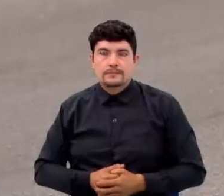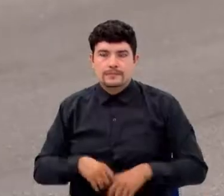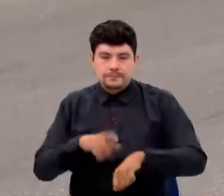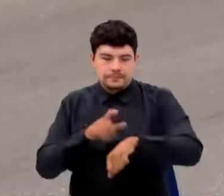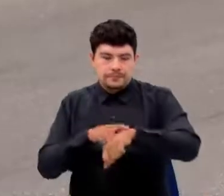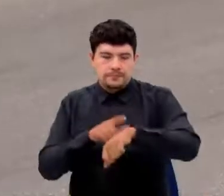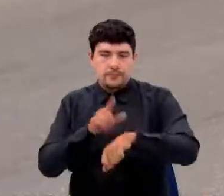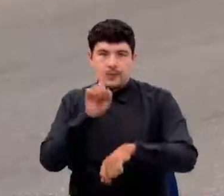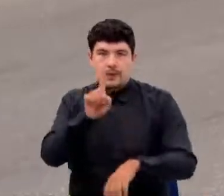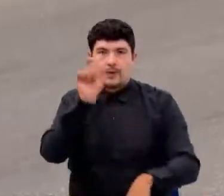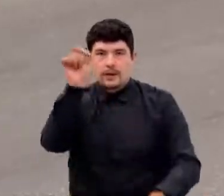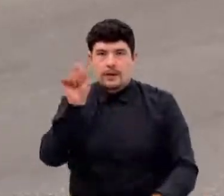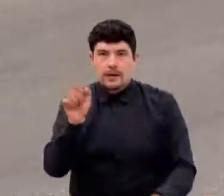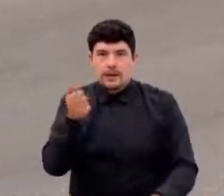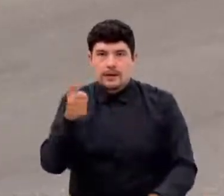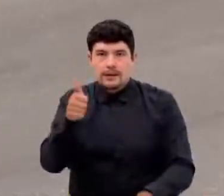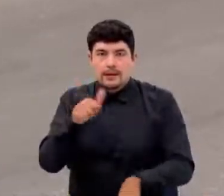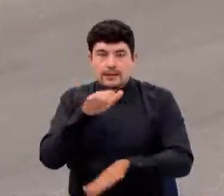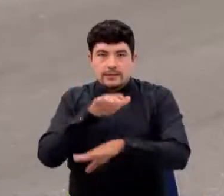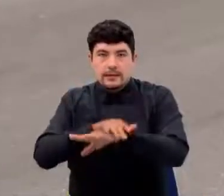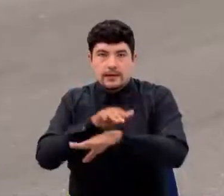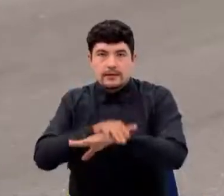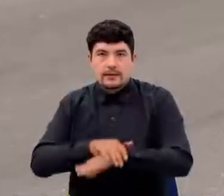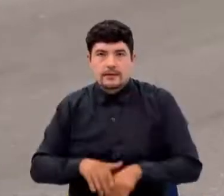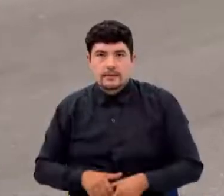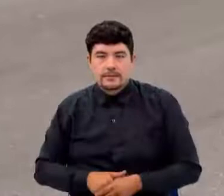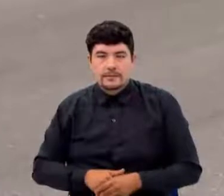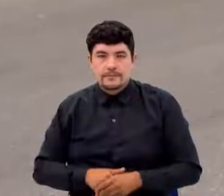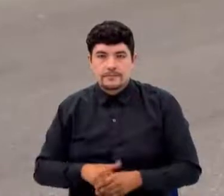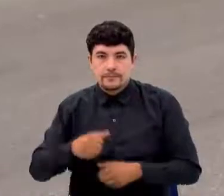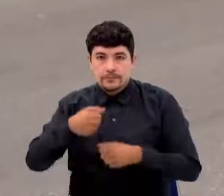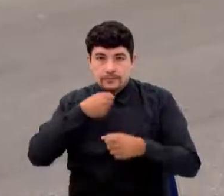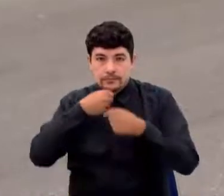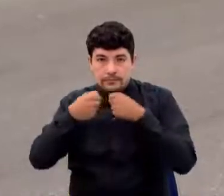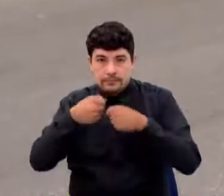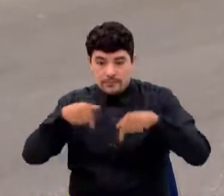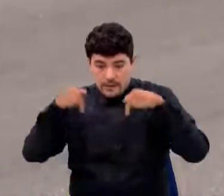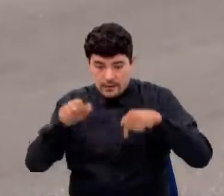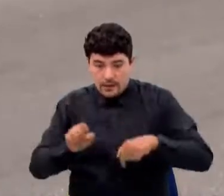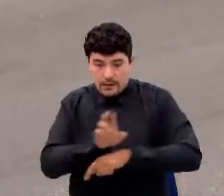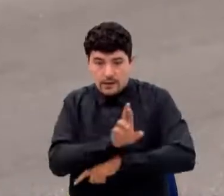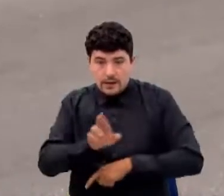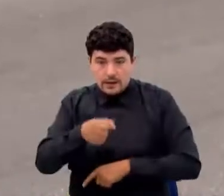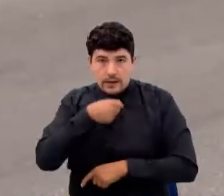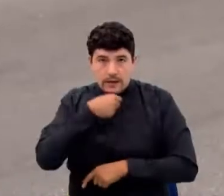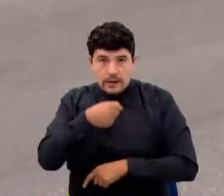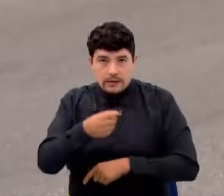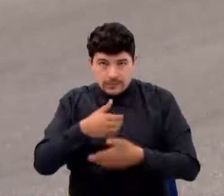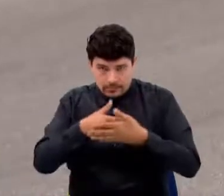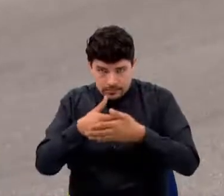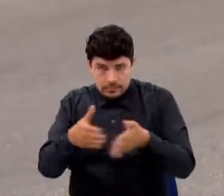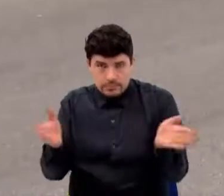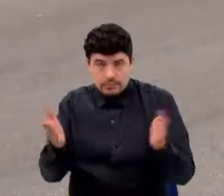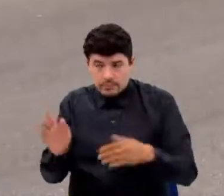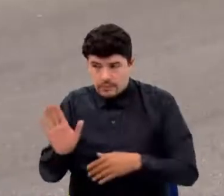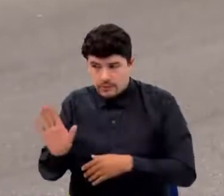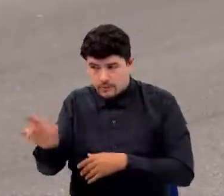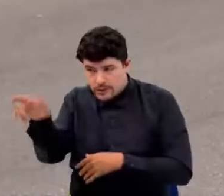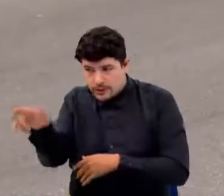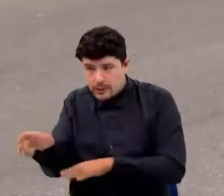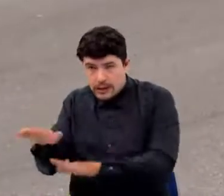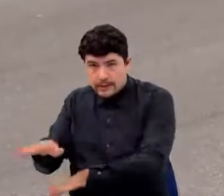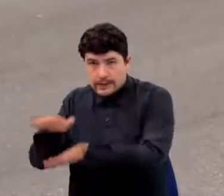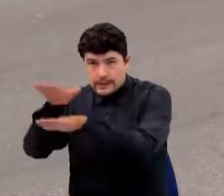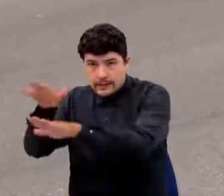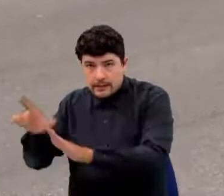1:10 de la tarde, pues los micrófonos de Oriente Noticias están abiertos para que el representante legal de esta empresa hable y